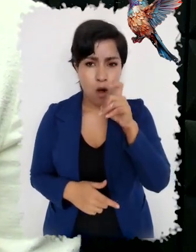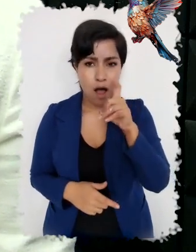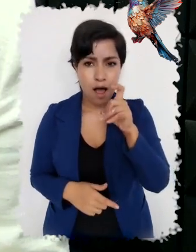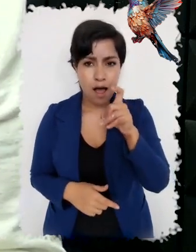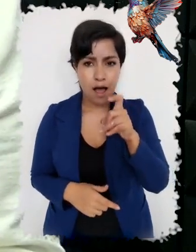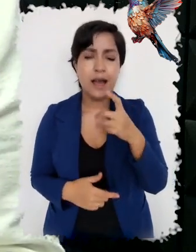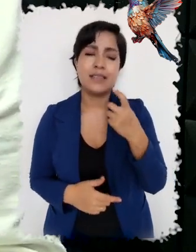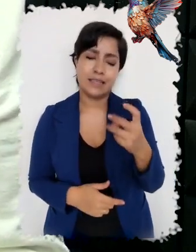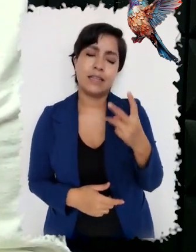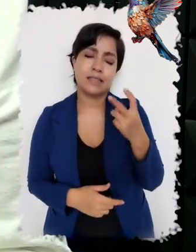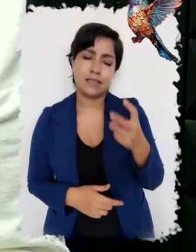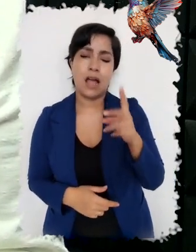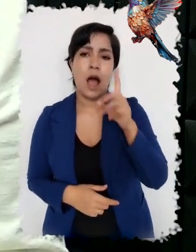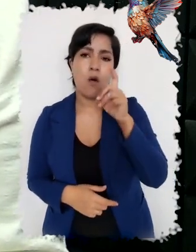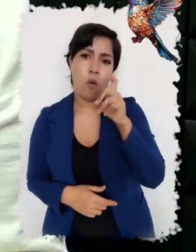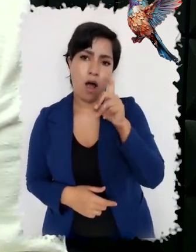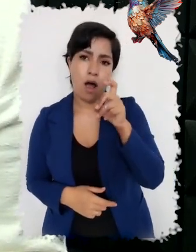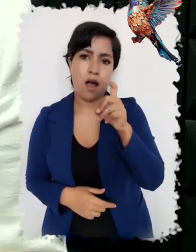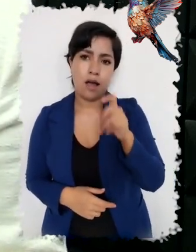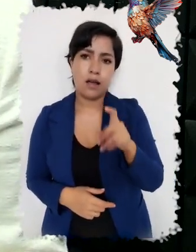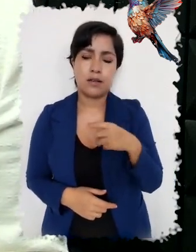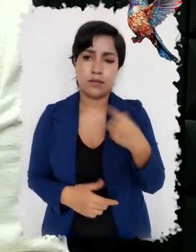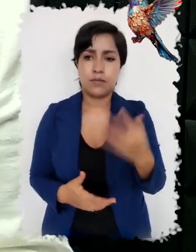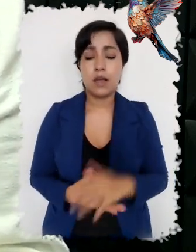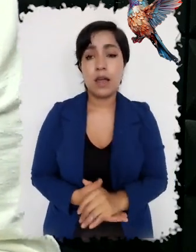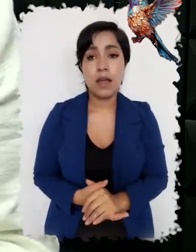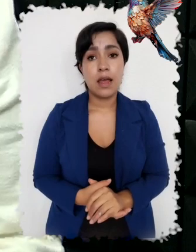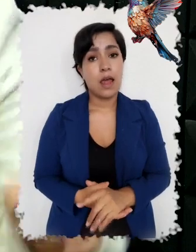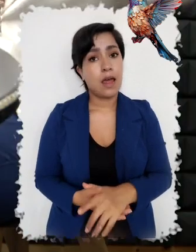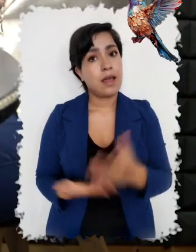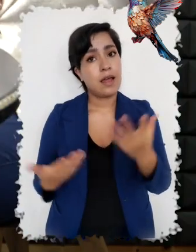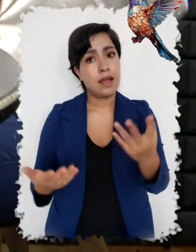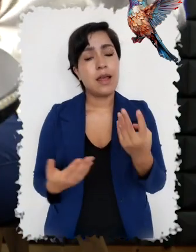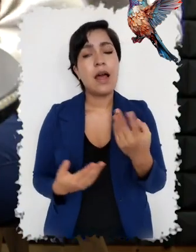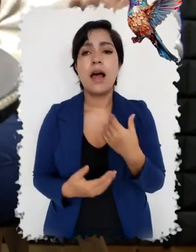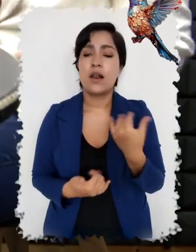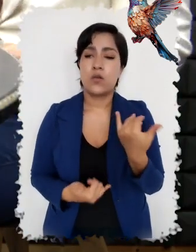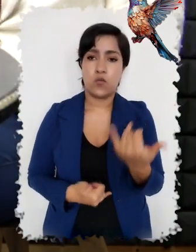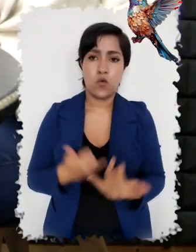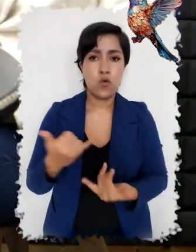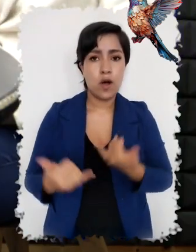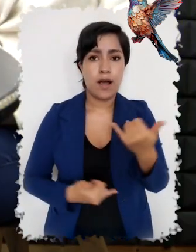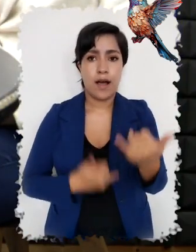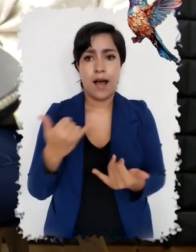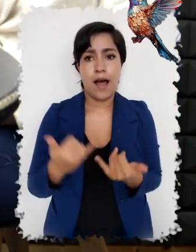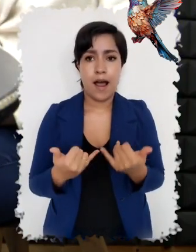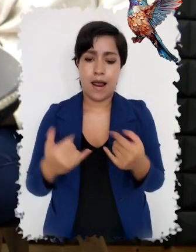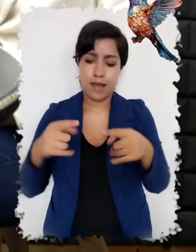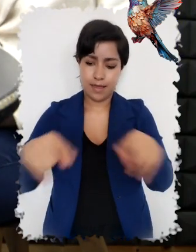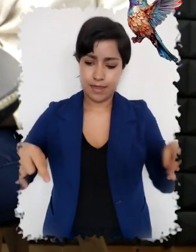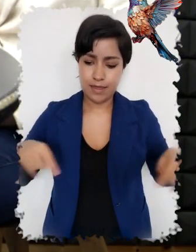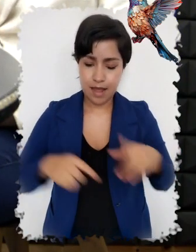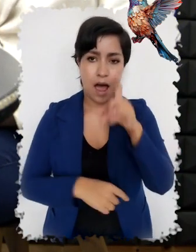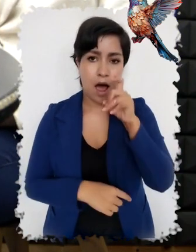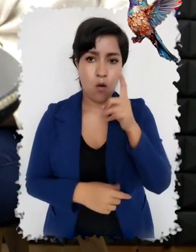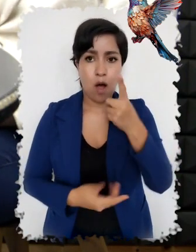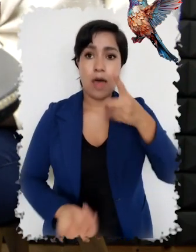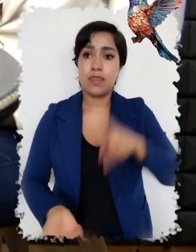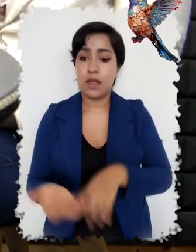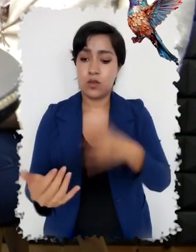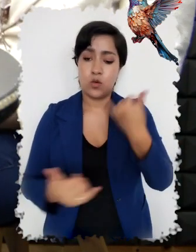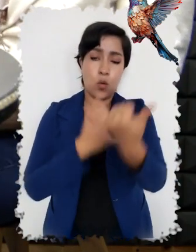poo acuático acuático sí Y pues jugar ahí en la alberca en